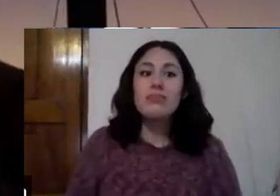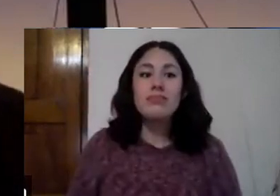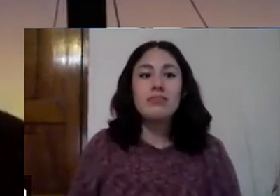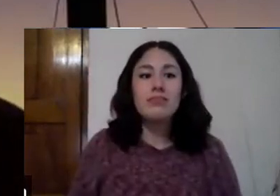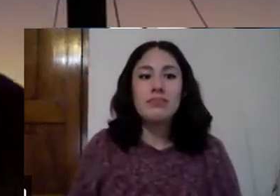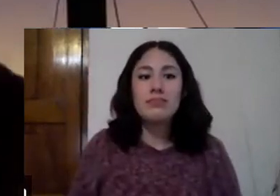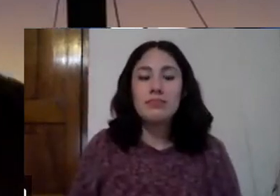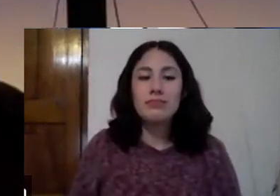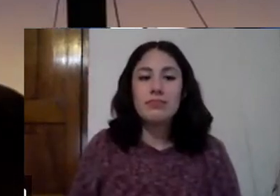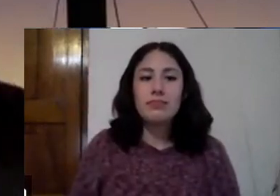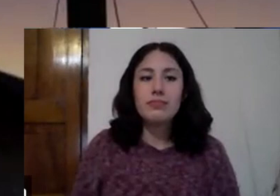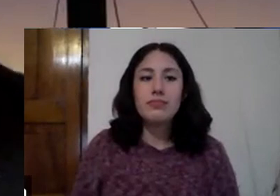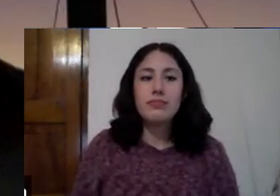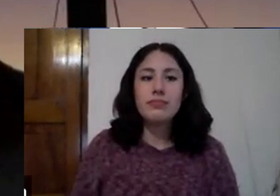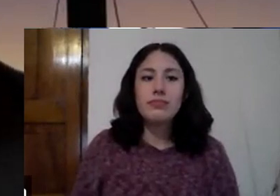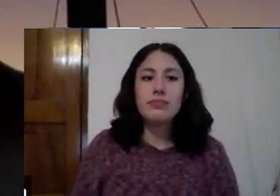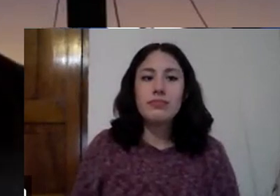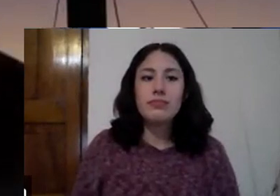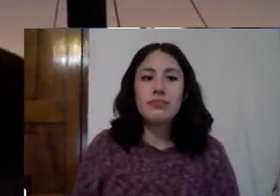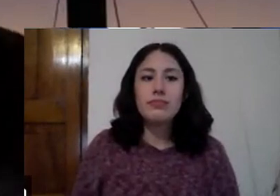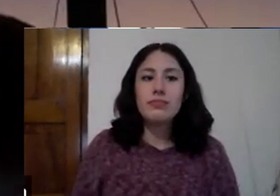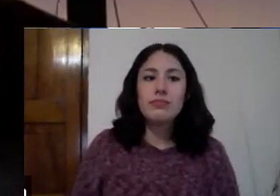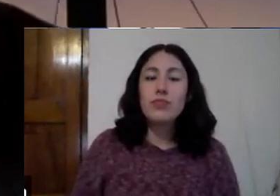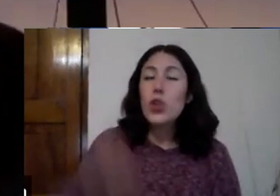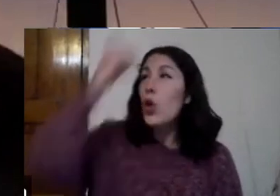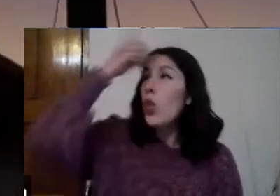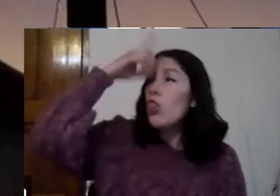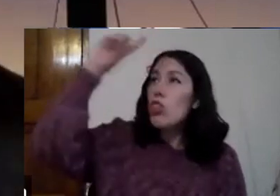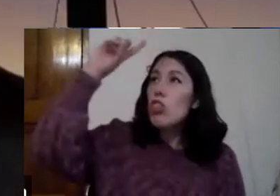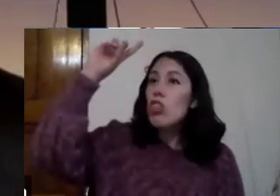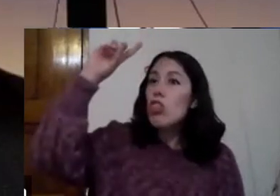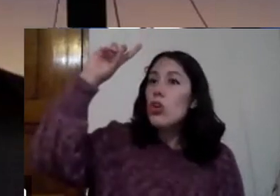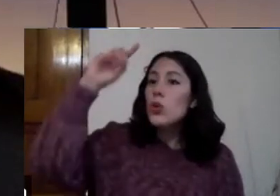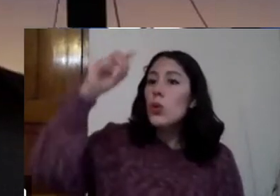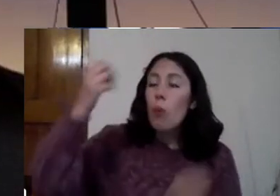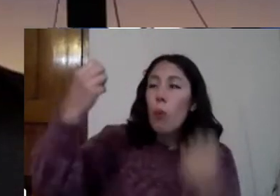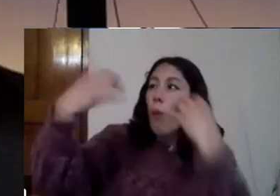Es un Dios que nos está creando en todo momento, el que nos da la vida.